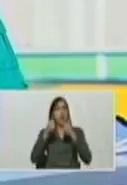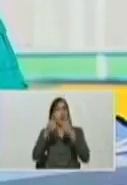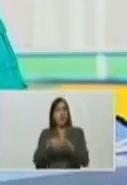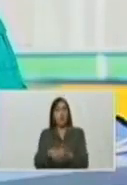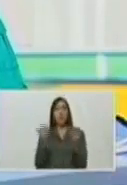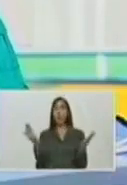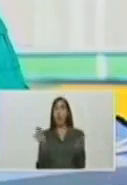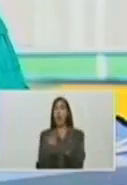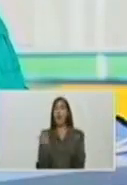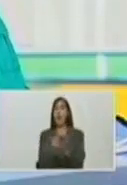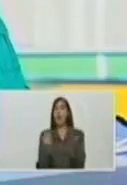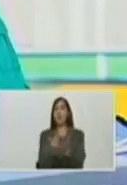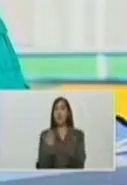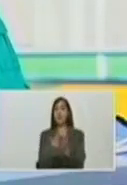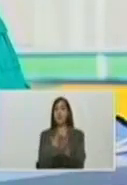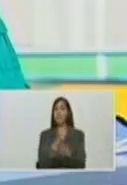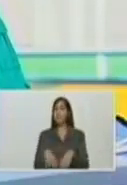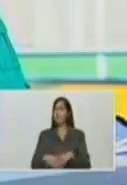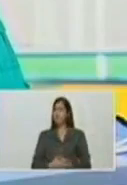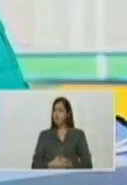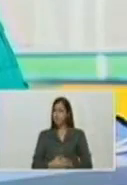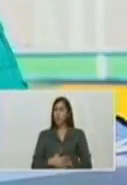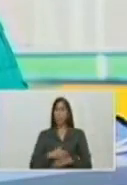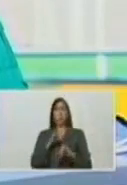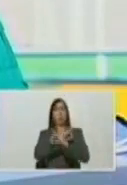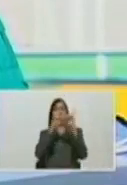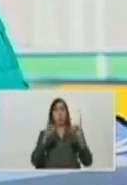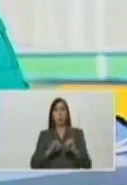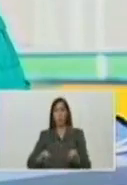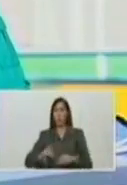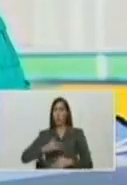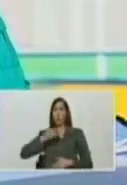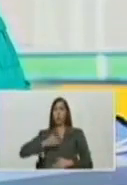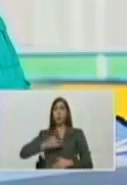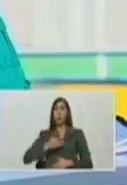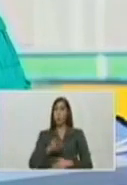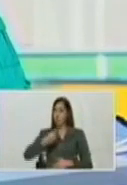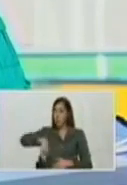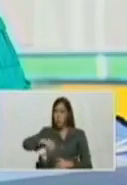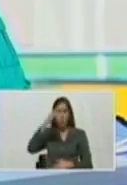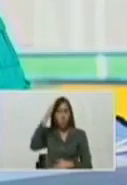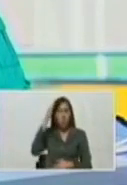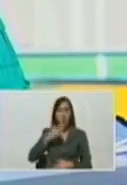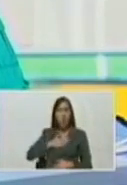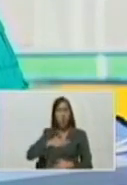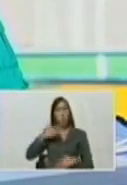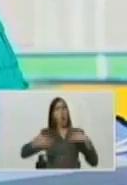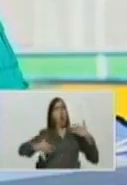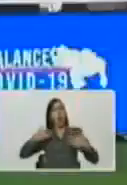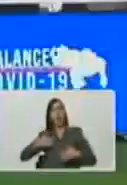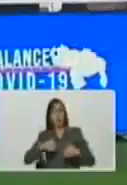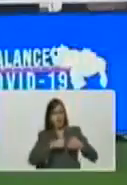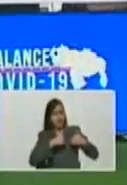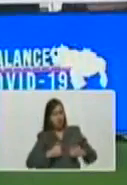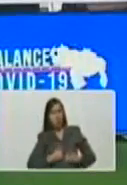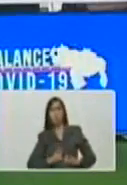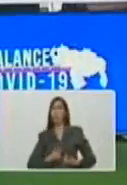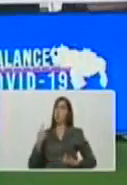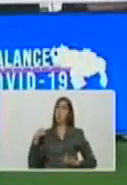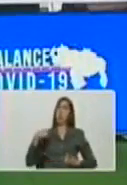clases. También me lleno de felicidad. Ustedes no saben la alegría que me da a mí en mi corazoncito.